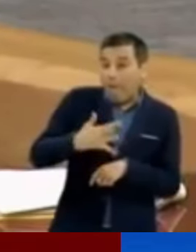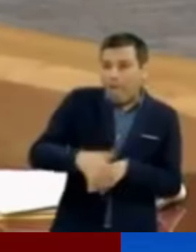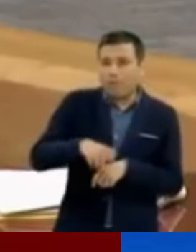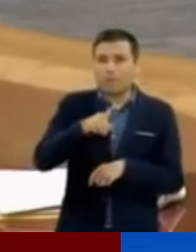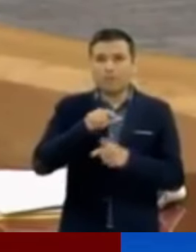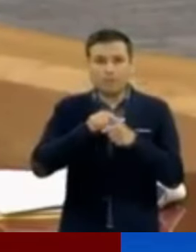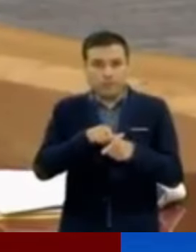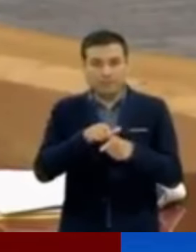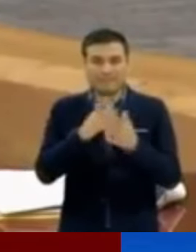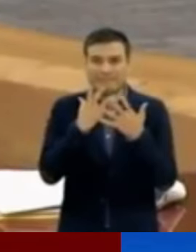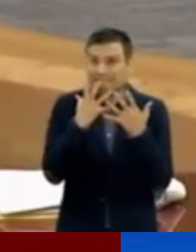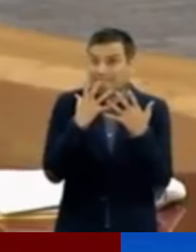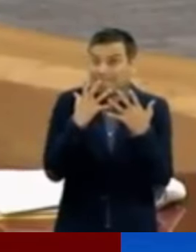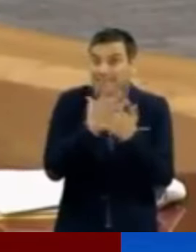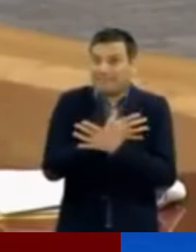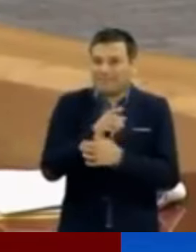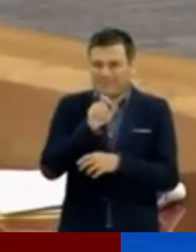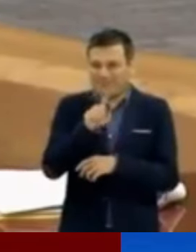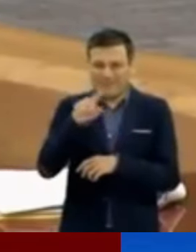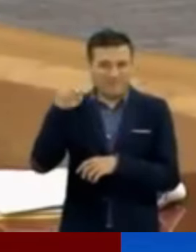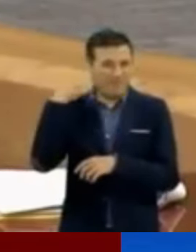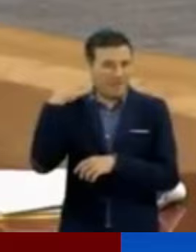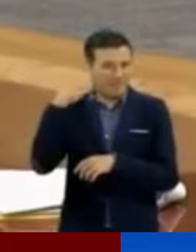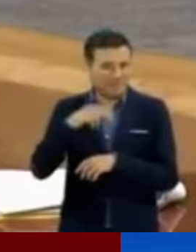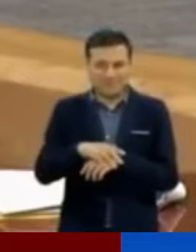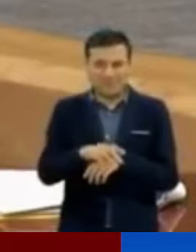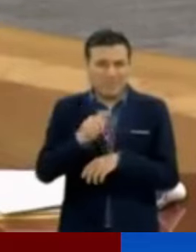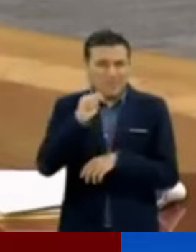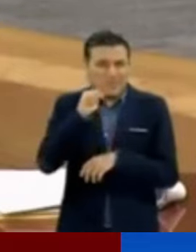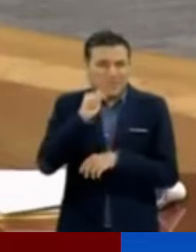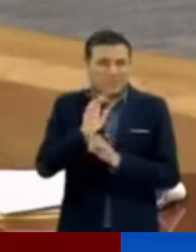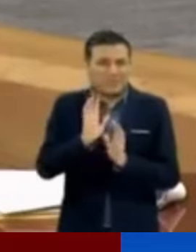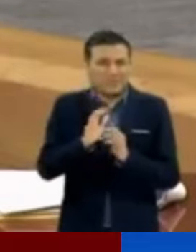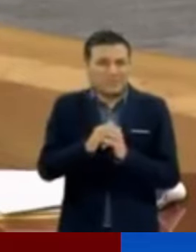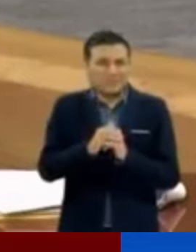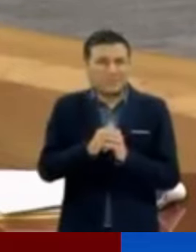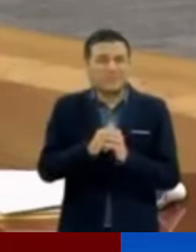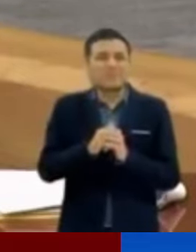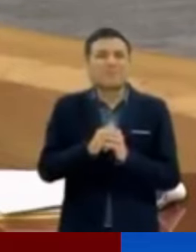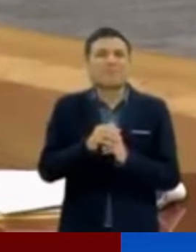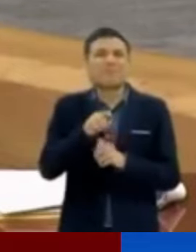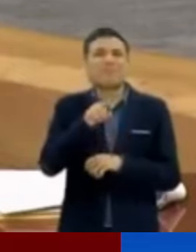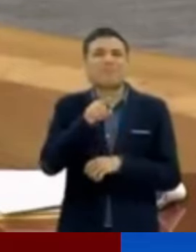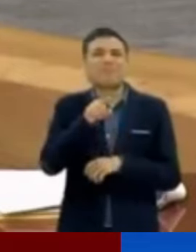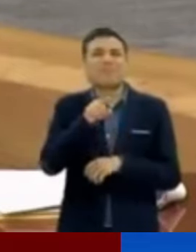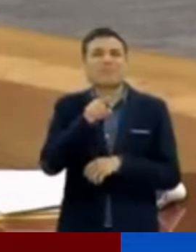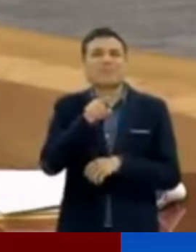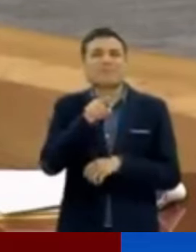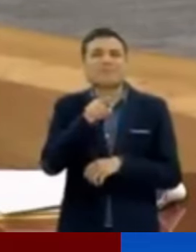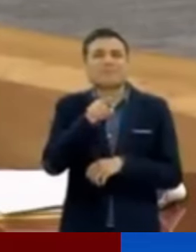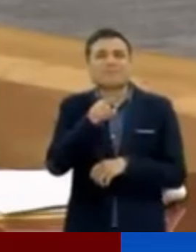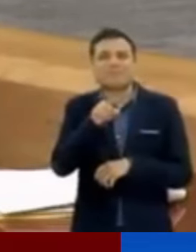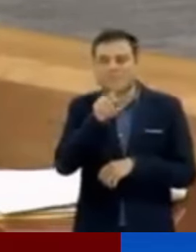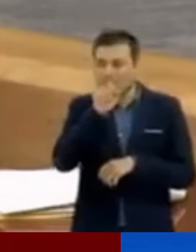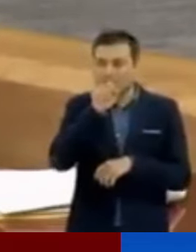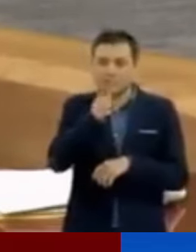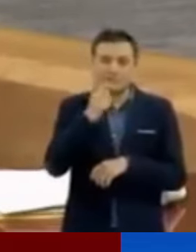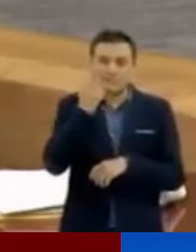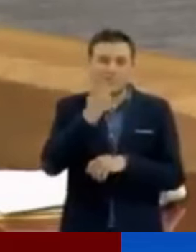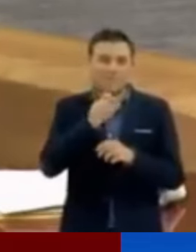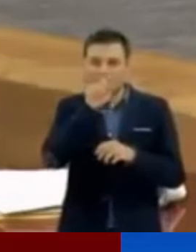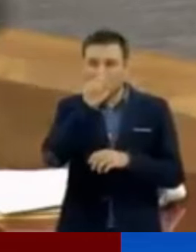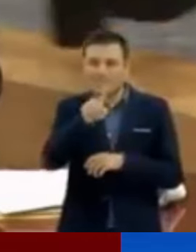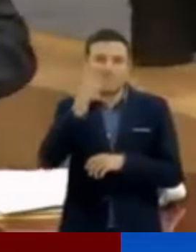cometiendo fraudes como el de Veracruz para intentar retroceder este avance, pero pues quienes